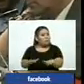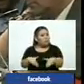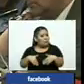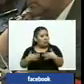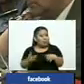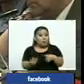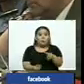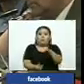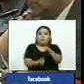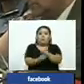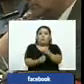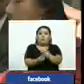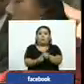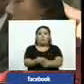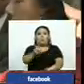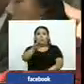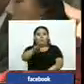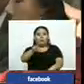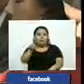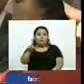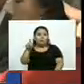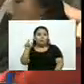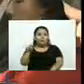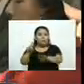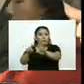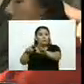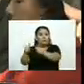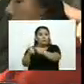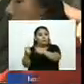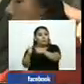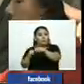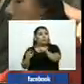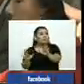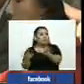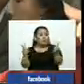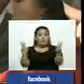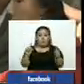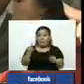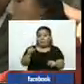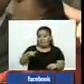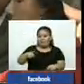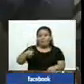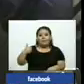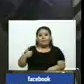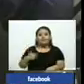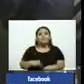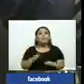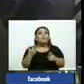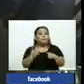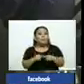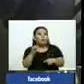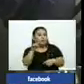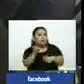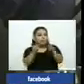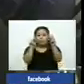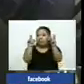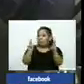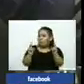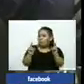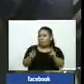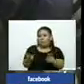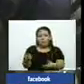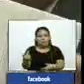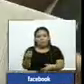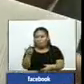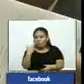han incrementado en 31.6 millones de dólares con relación a 2019, pero este punto no tuvo